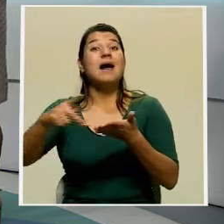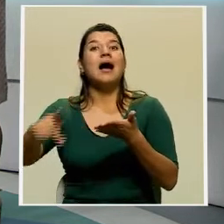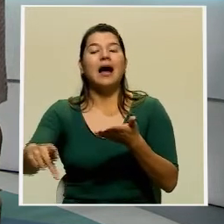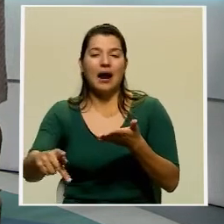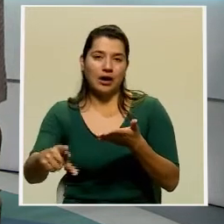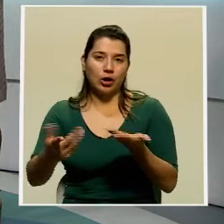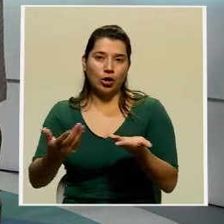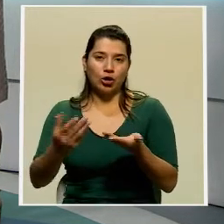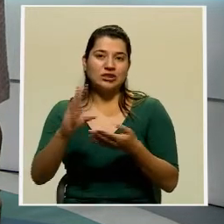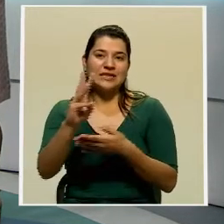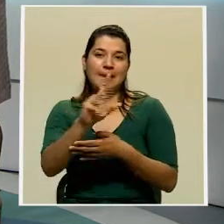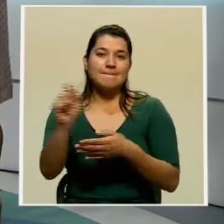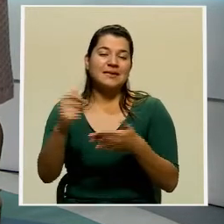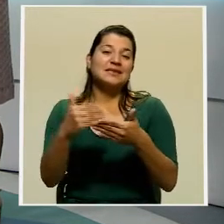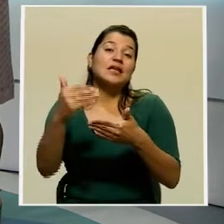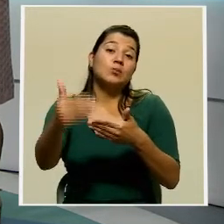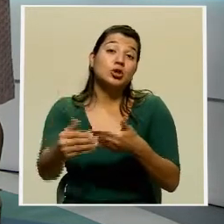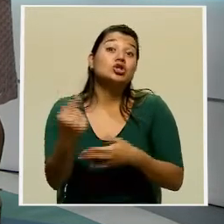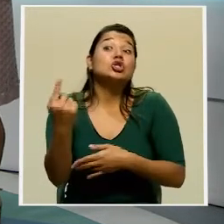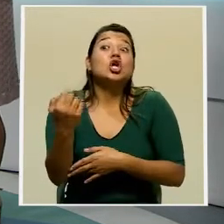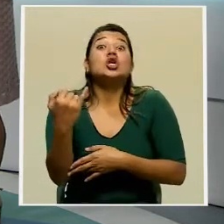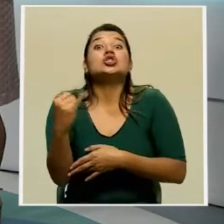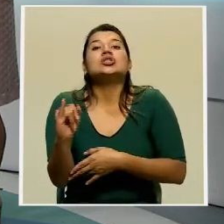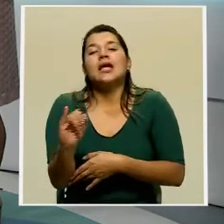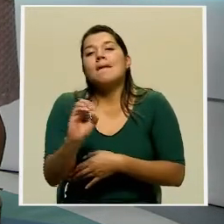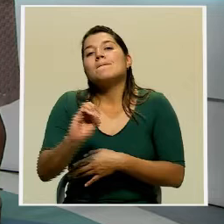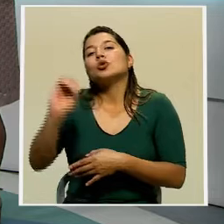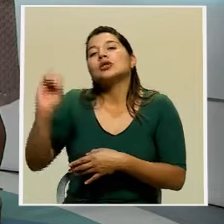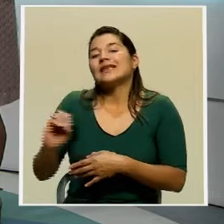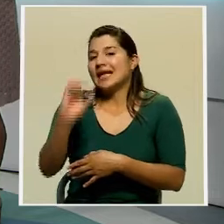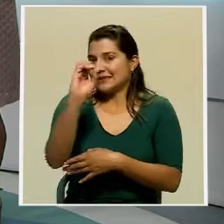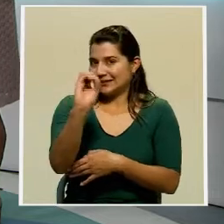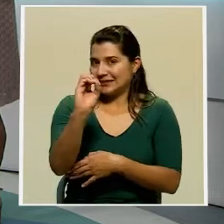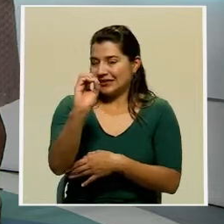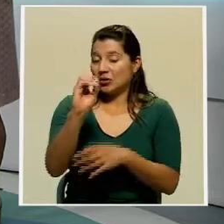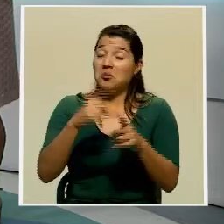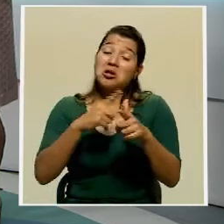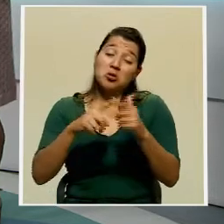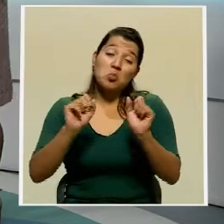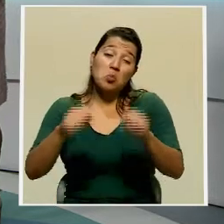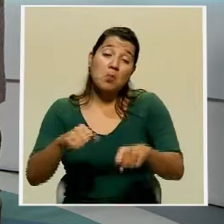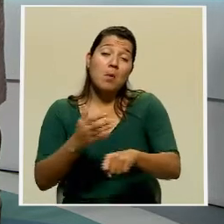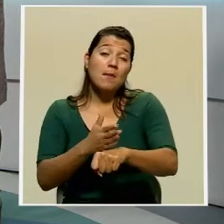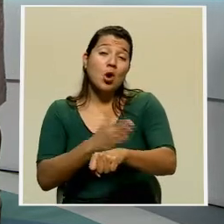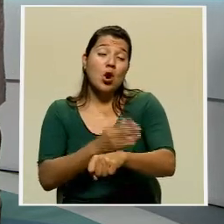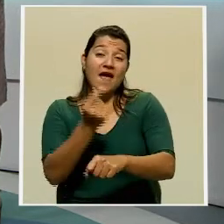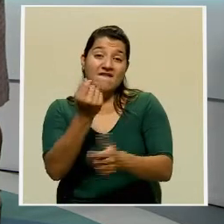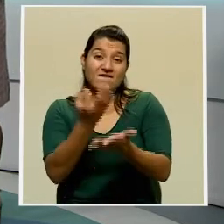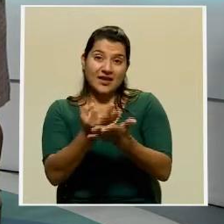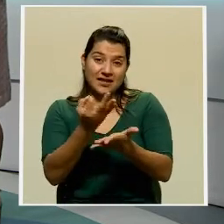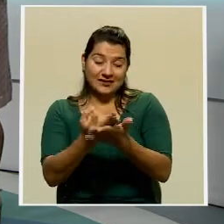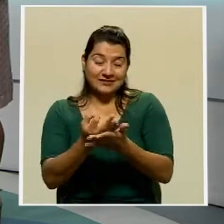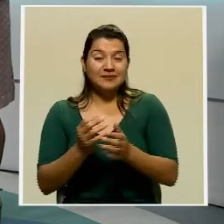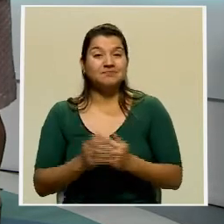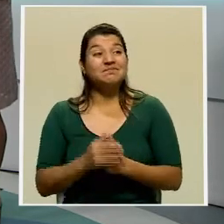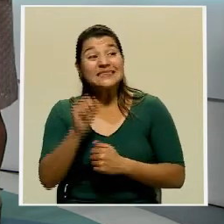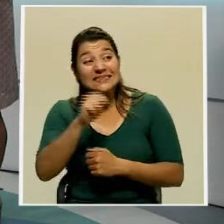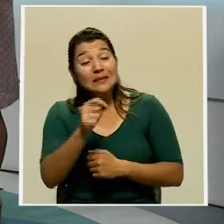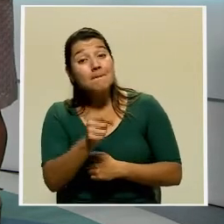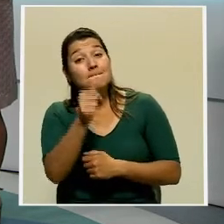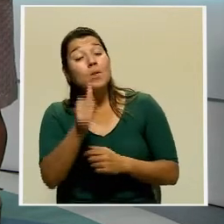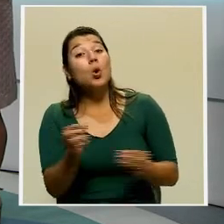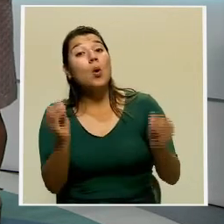sea con tasa cero. Y con esto pues podríamos tener unas finanzas un poco más estables. Un poco más estables.